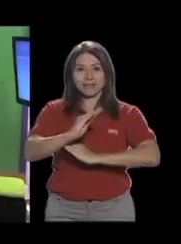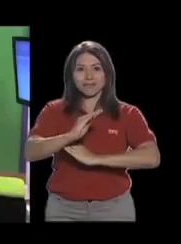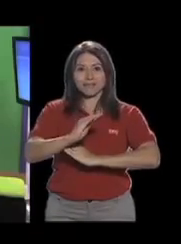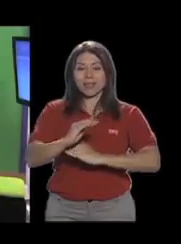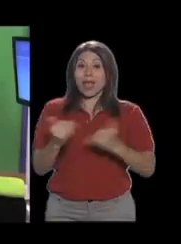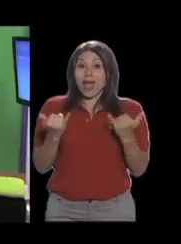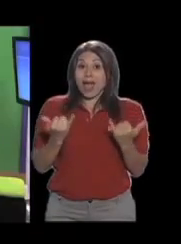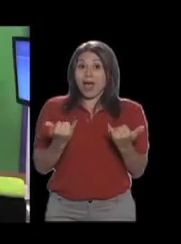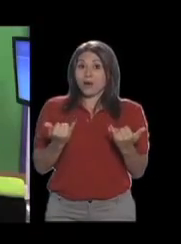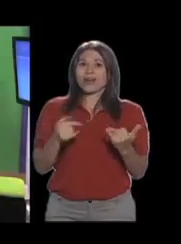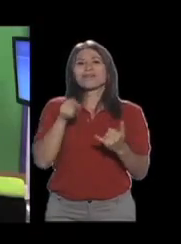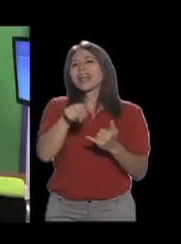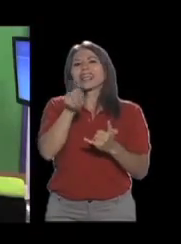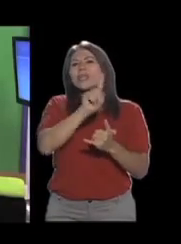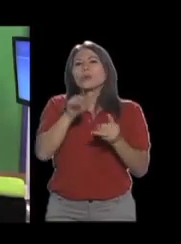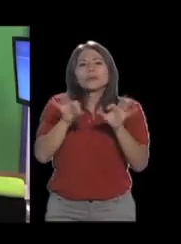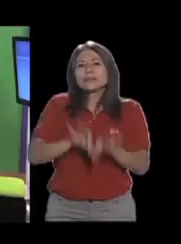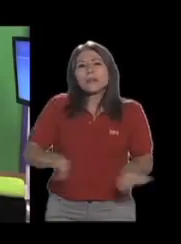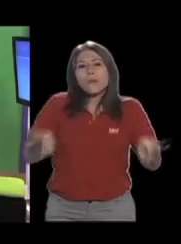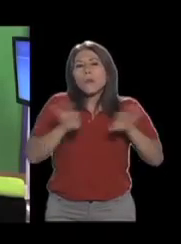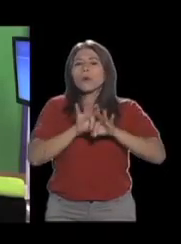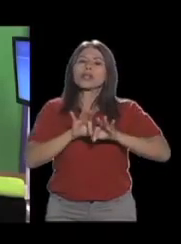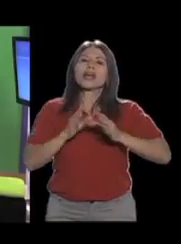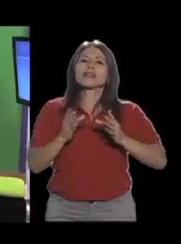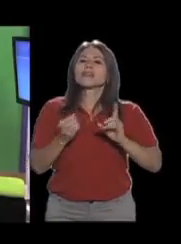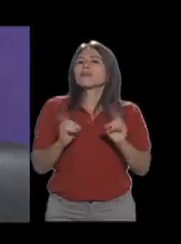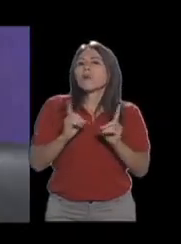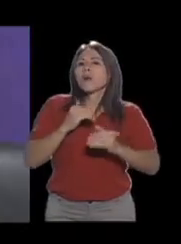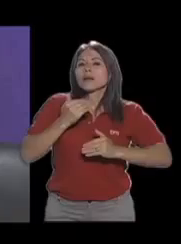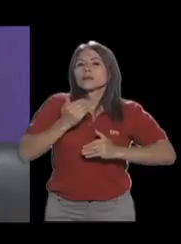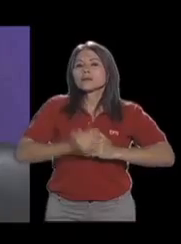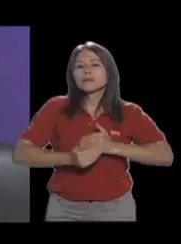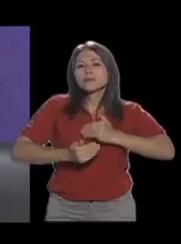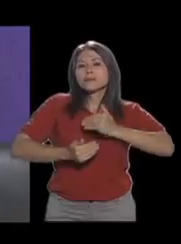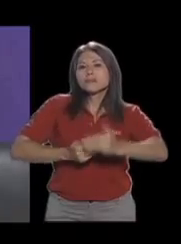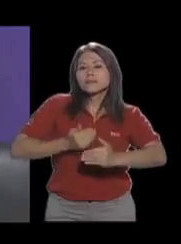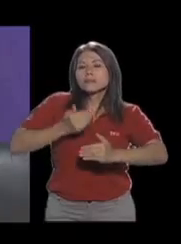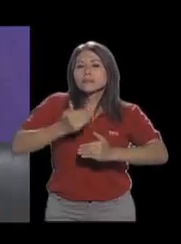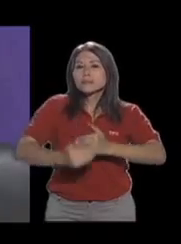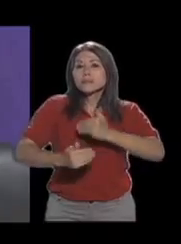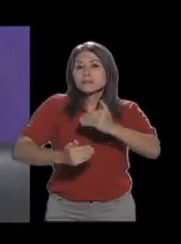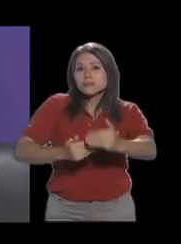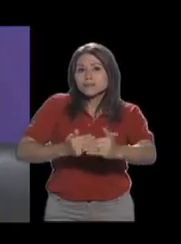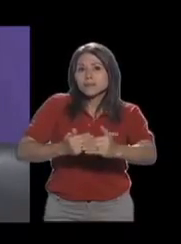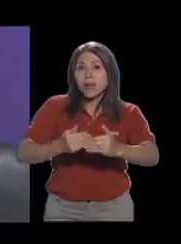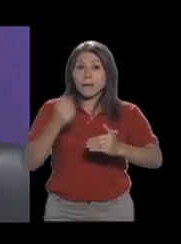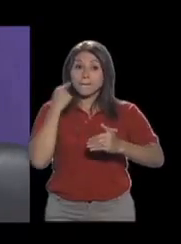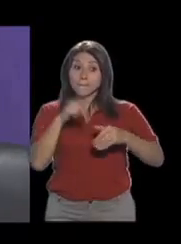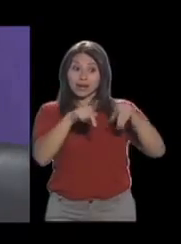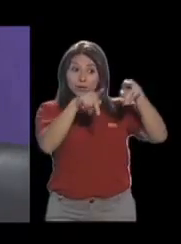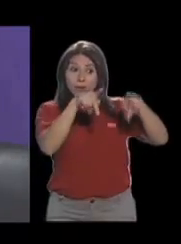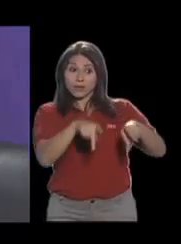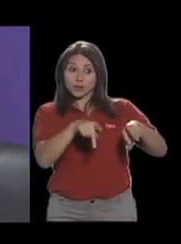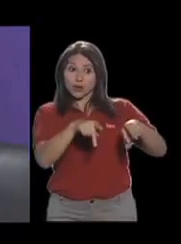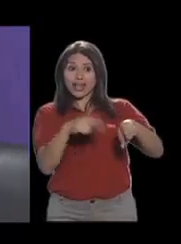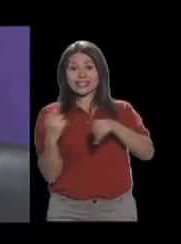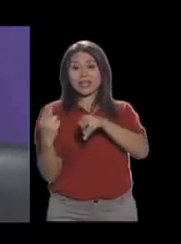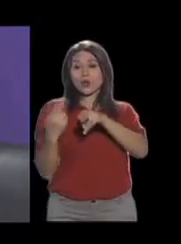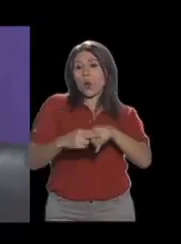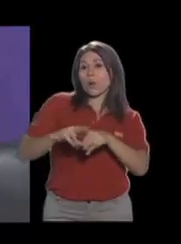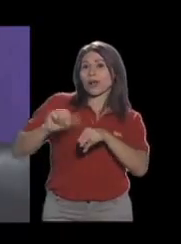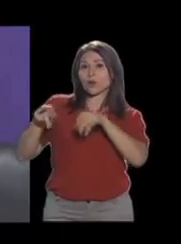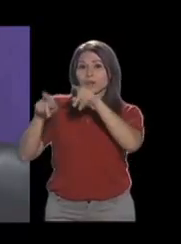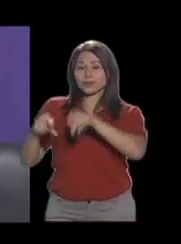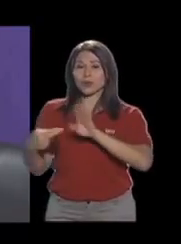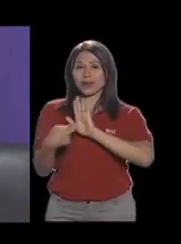tan importante cuál es el proceso para que una persona se le nombre un curador, ¿verdad?, sino creo que lo importante es que